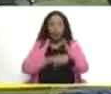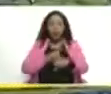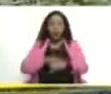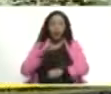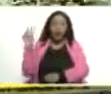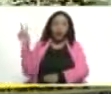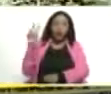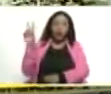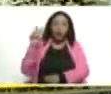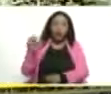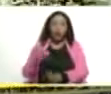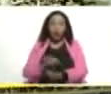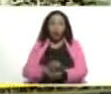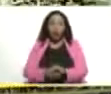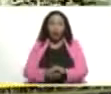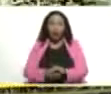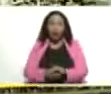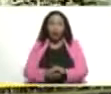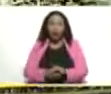venezolana,